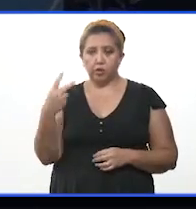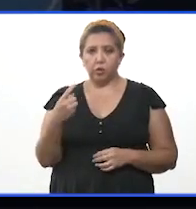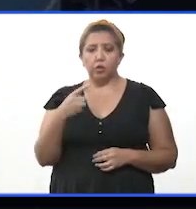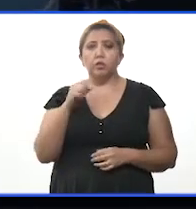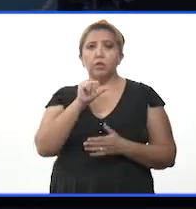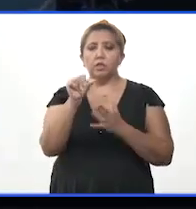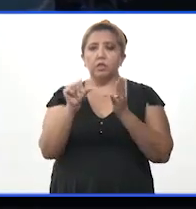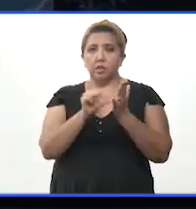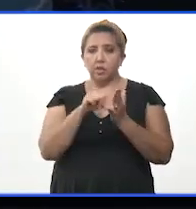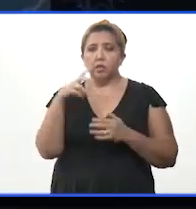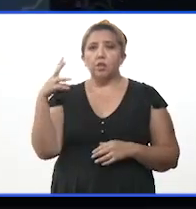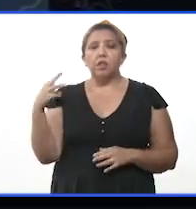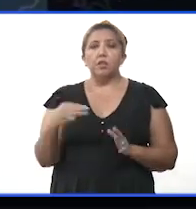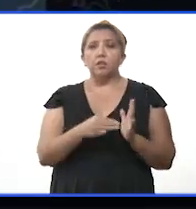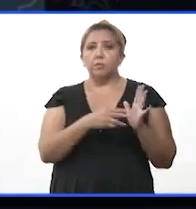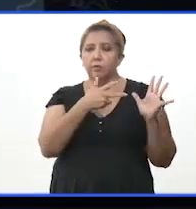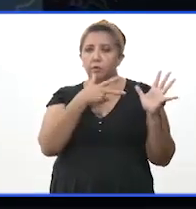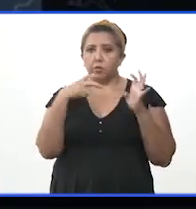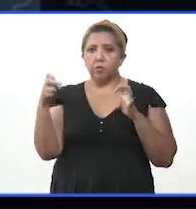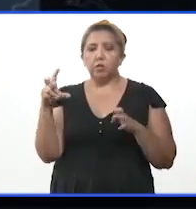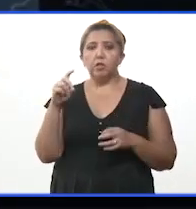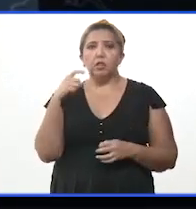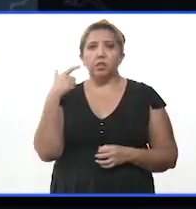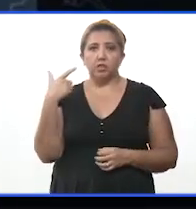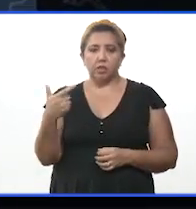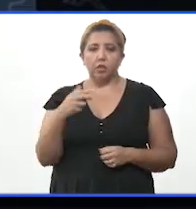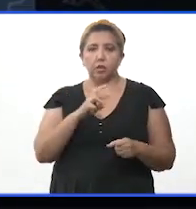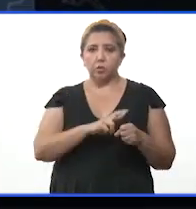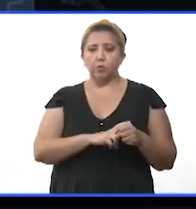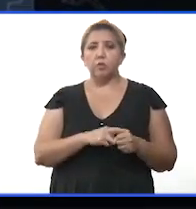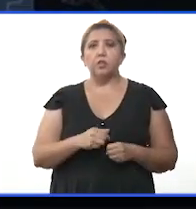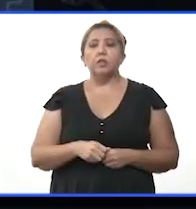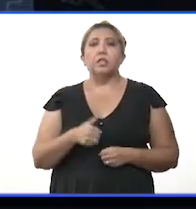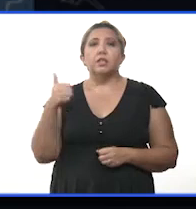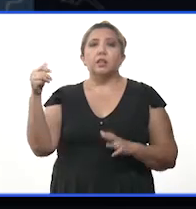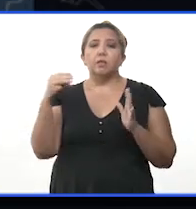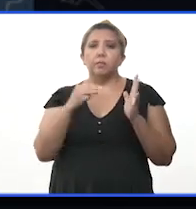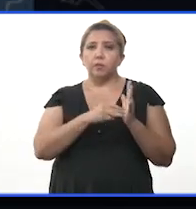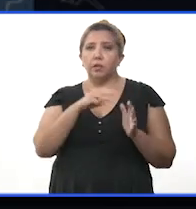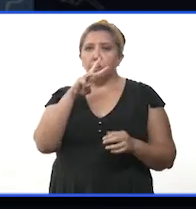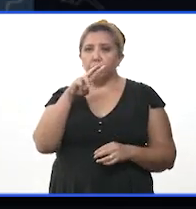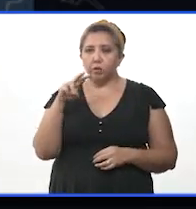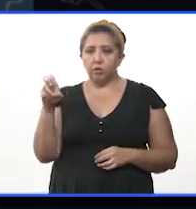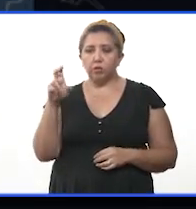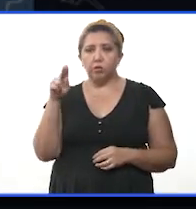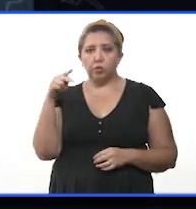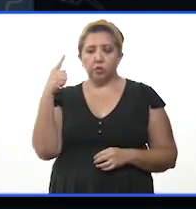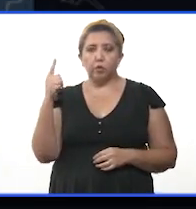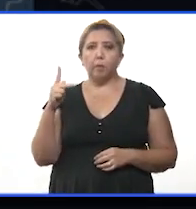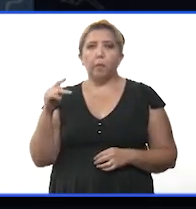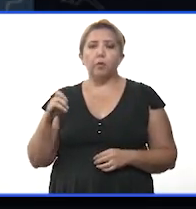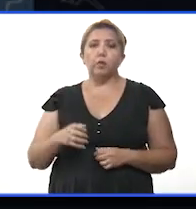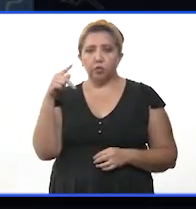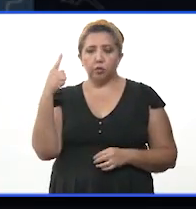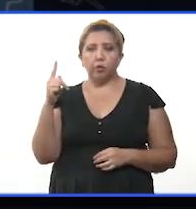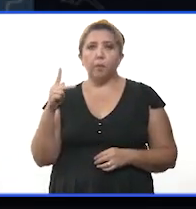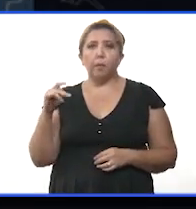zona centro, 3.837 en la zona sur y 6.281 en la zona poniente.